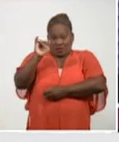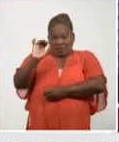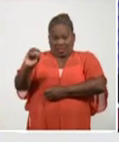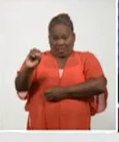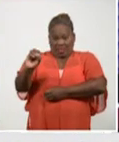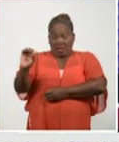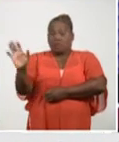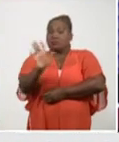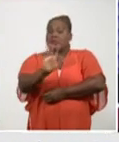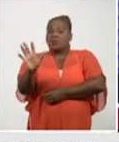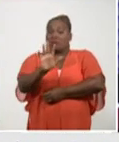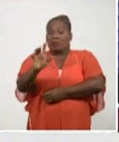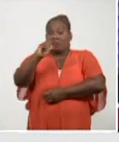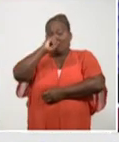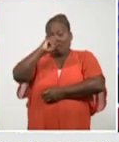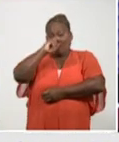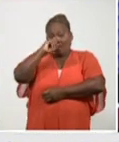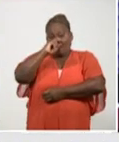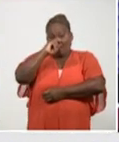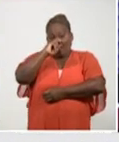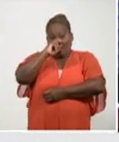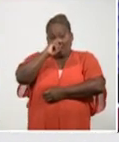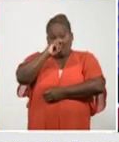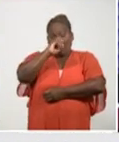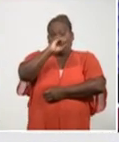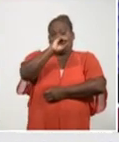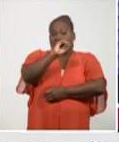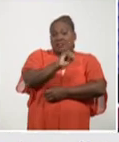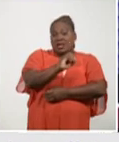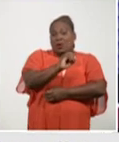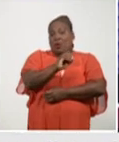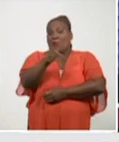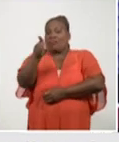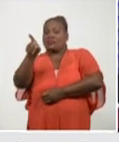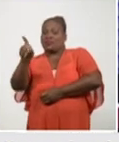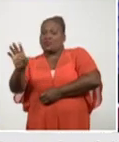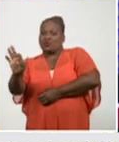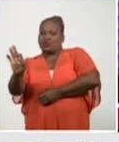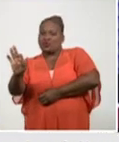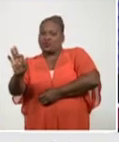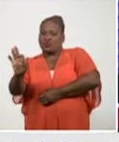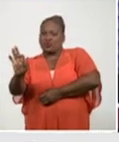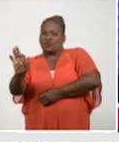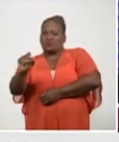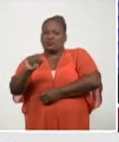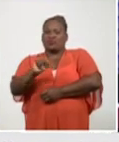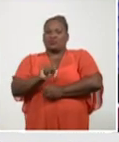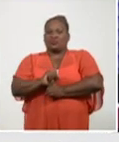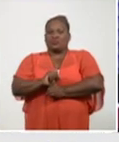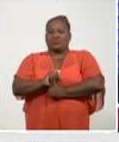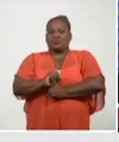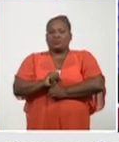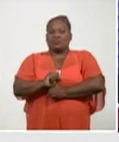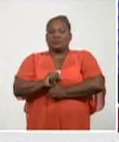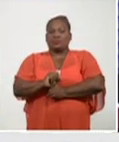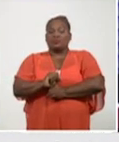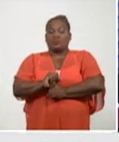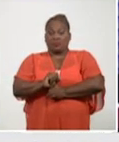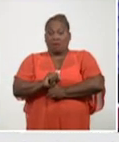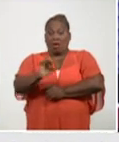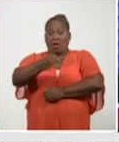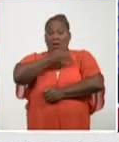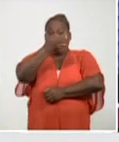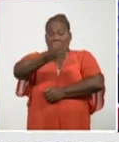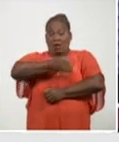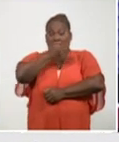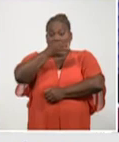55 en edades pediátricas, estamos hablando de 18 años y menos. Nos explicaba la